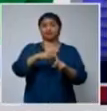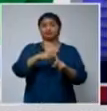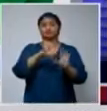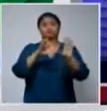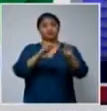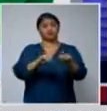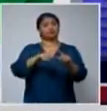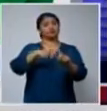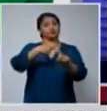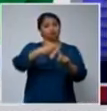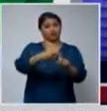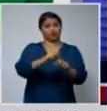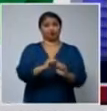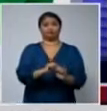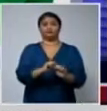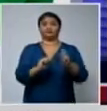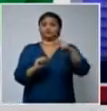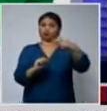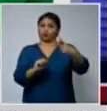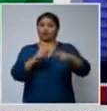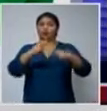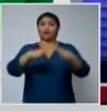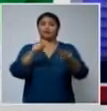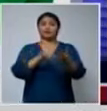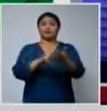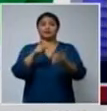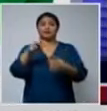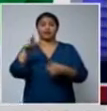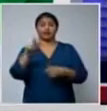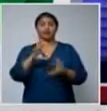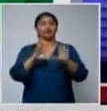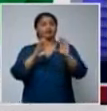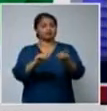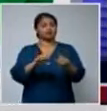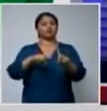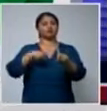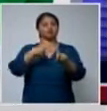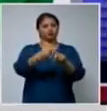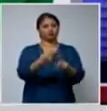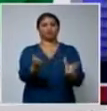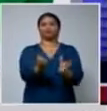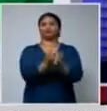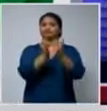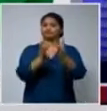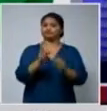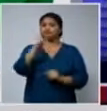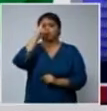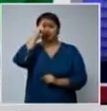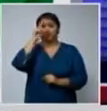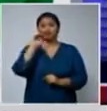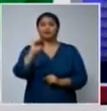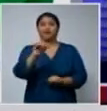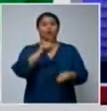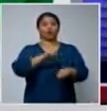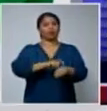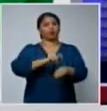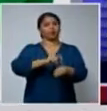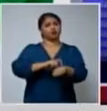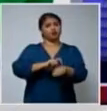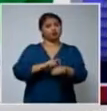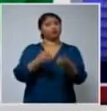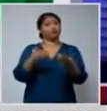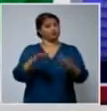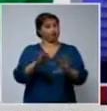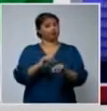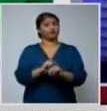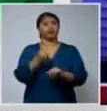PCR, se ingresó y realmente tuvo una estadía hospitalaria un poco más prolongada, 13